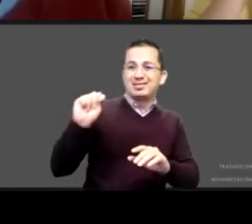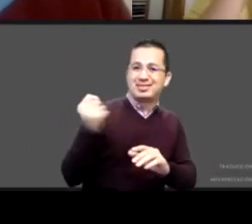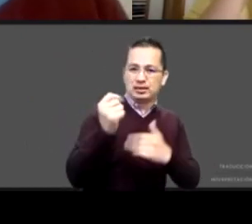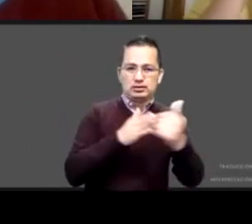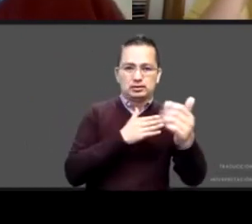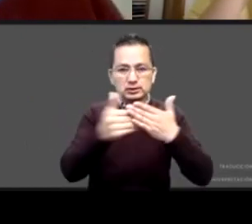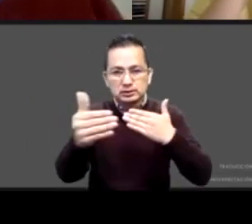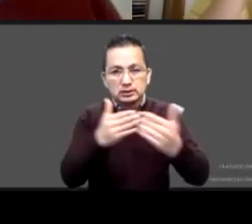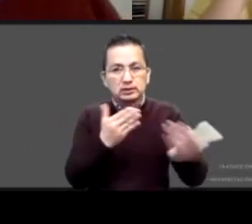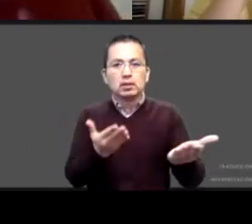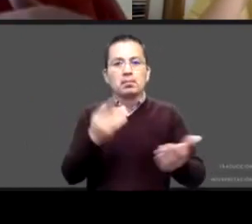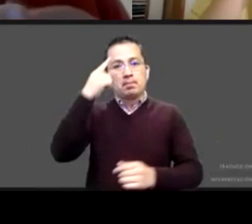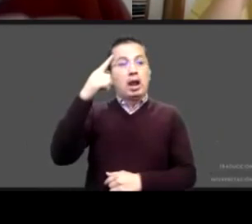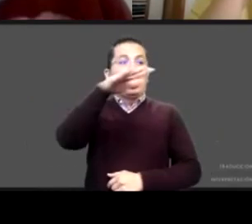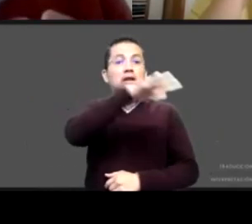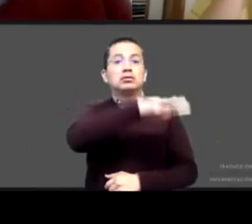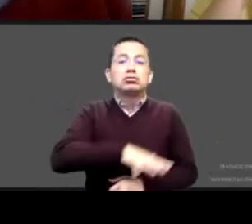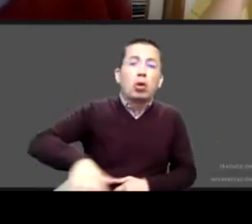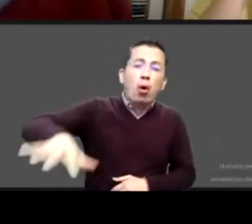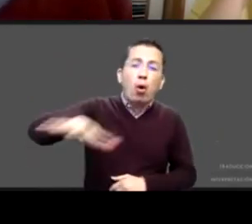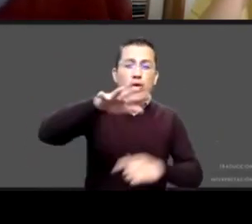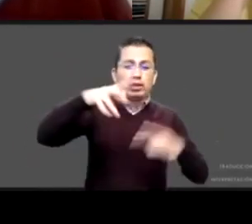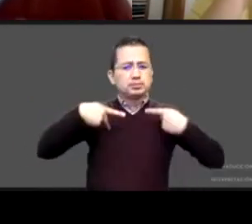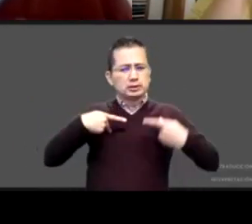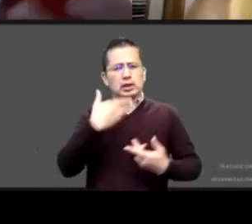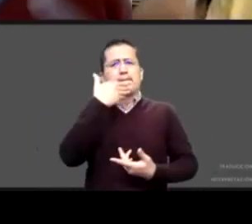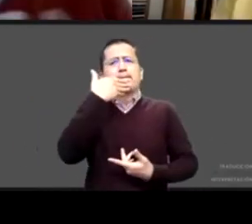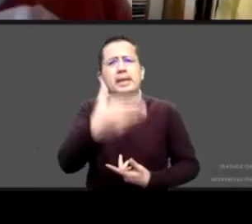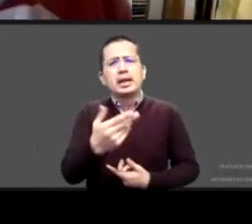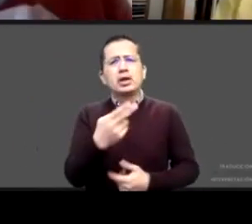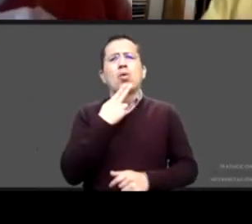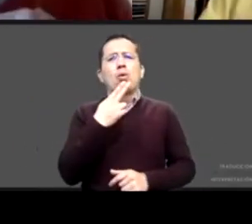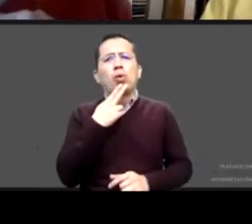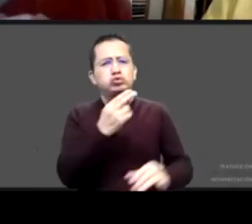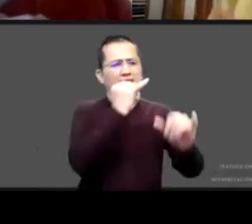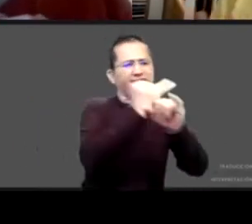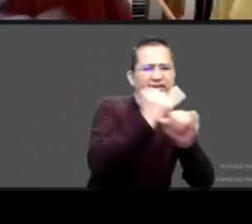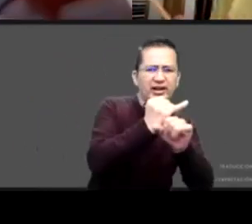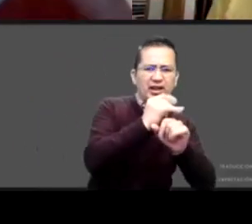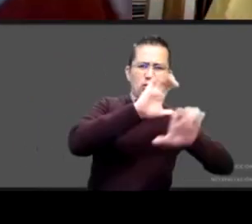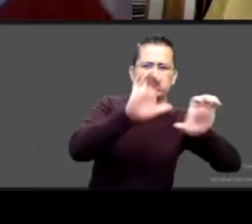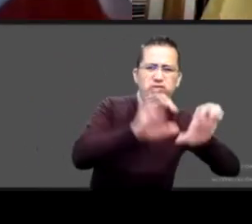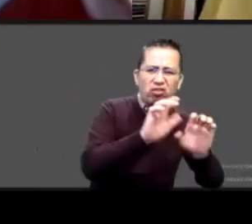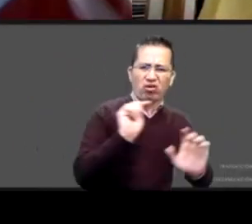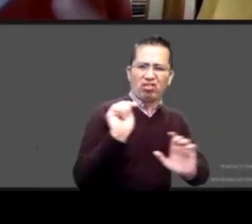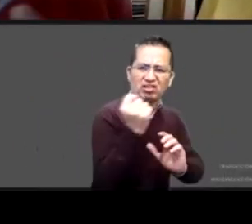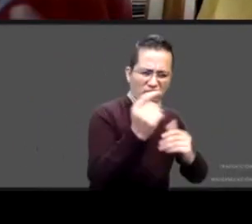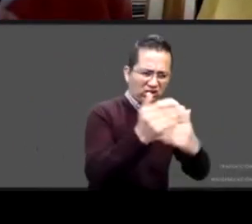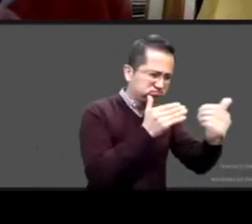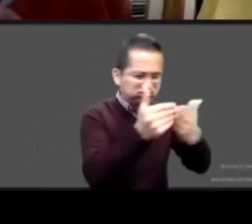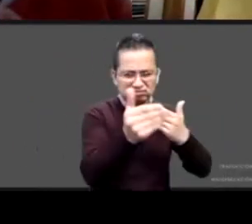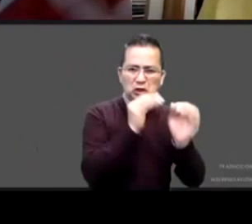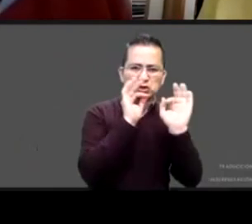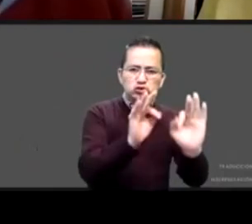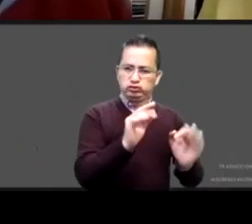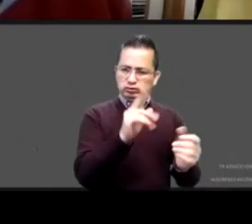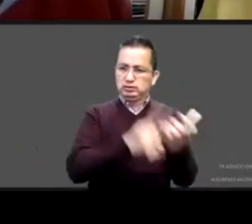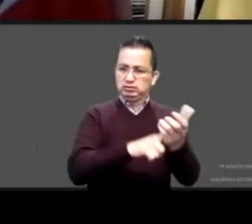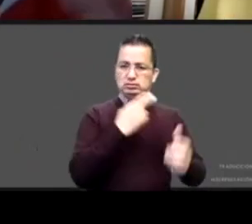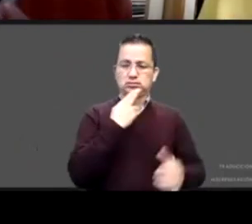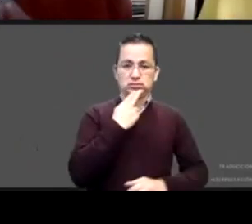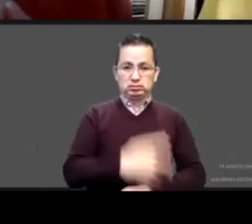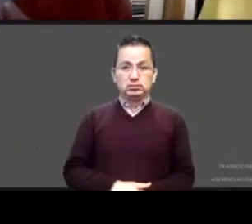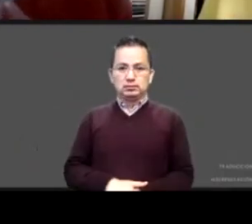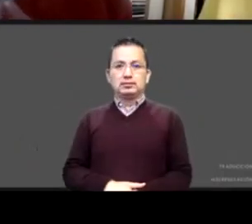digital. Y esto, de alguna manera, se nos plantea como un gran desafío. La Convención sobre los Derechos del Niño